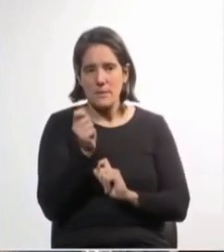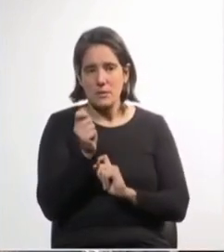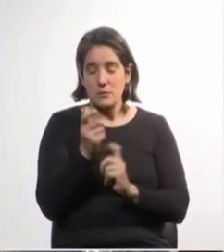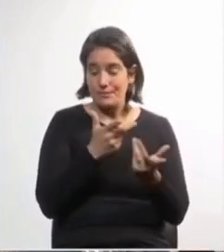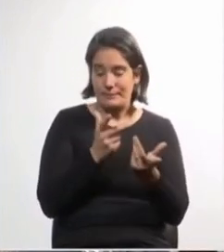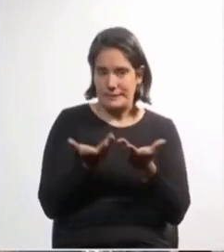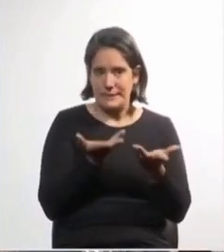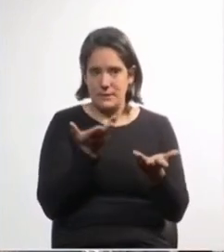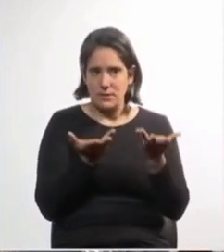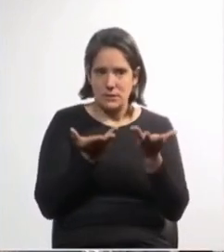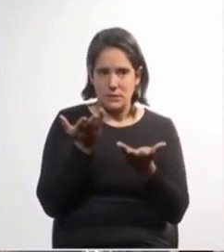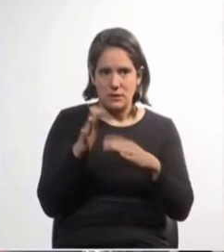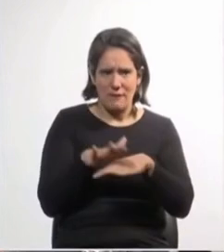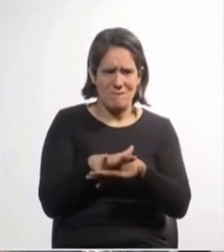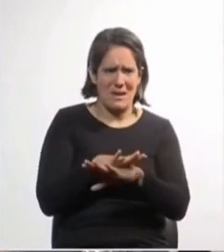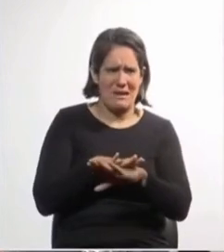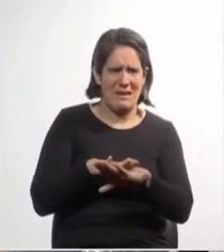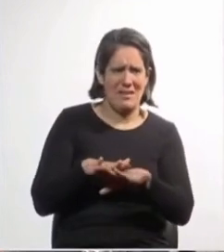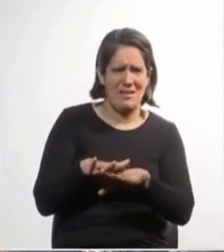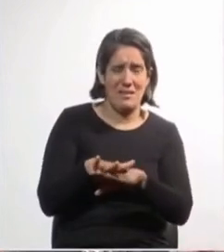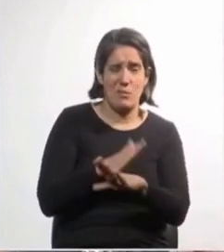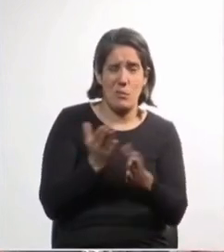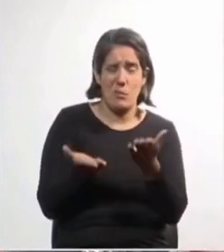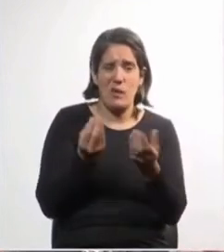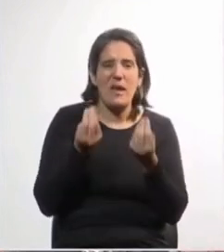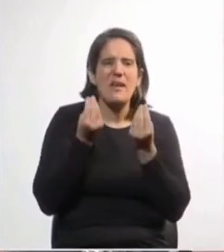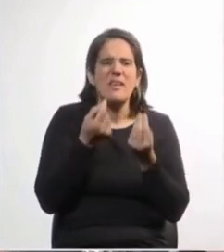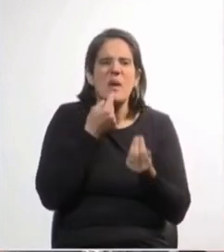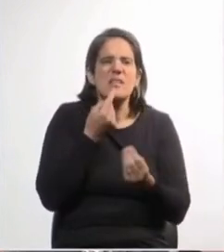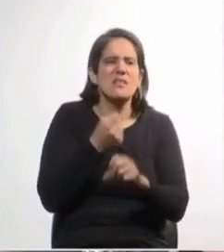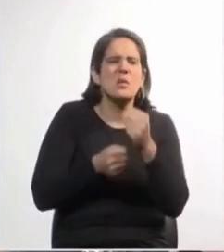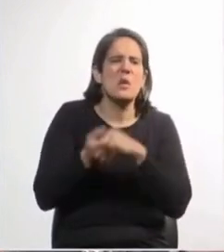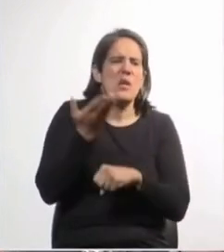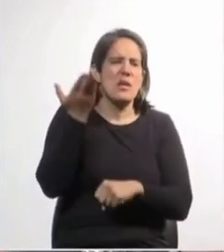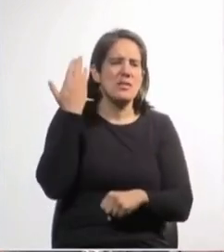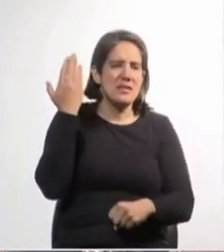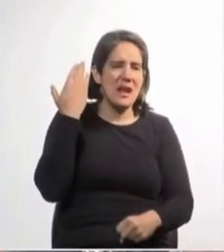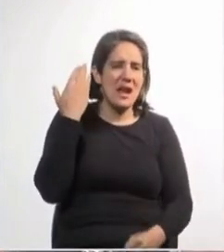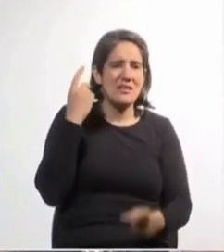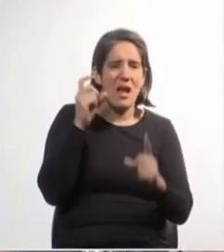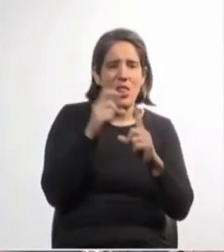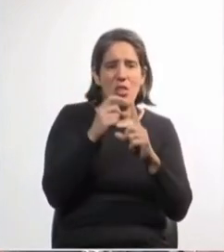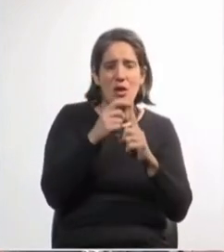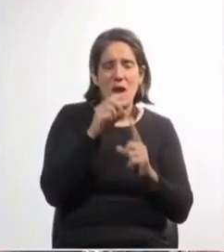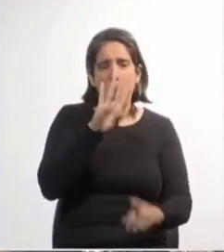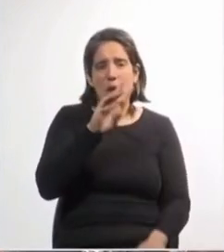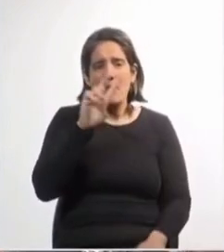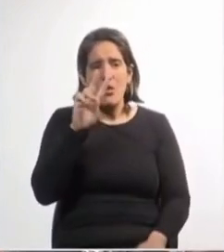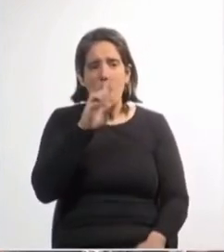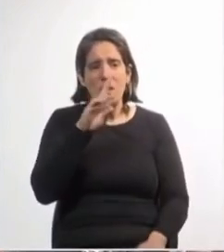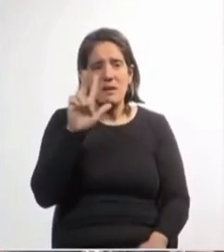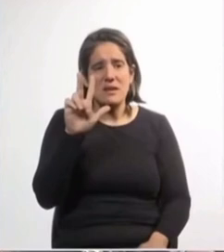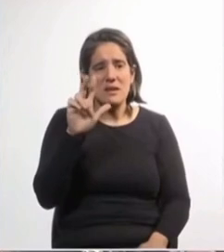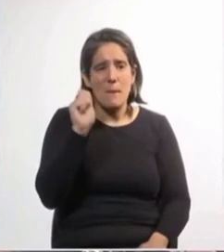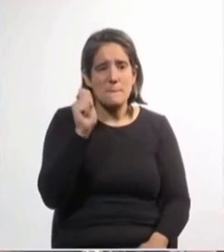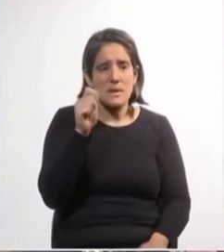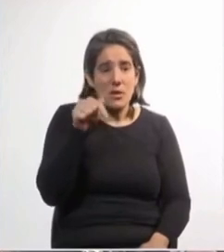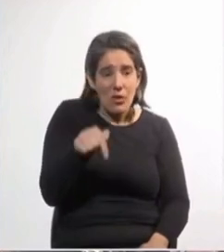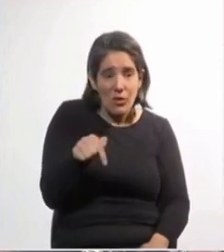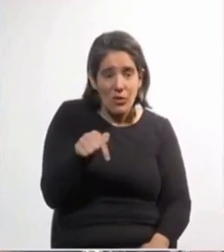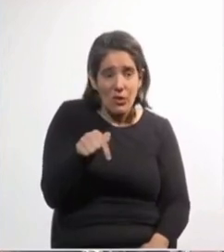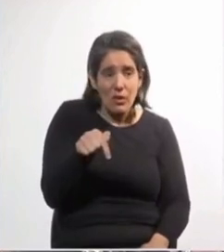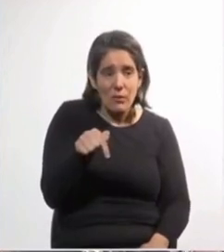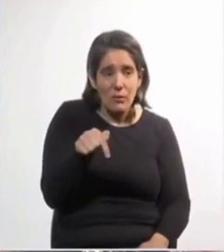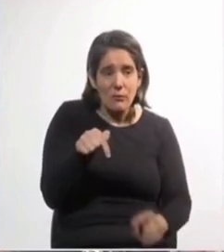cambio que está en el subsuelo. ¿Quién iba a decir hace un año, año y pico, con el dólar a 42, 43 pesos, que hoy iba a